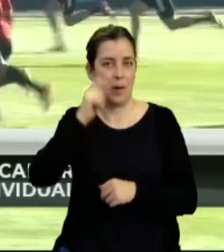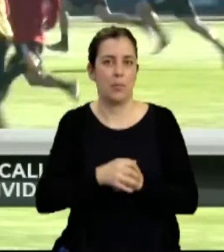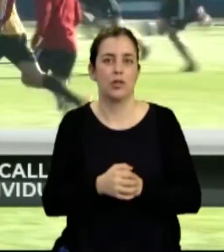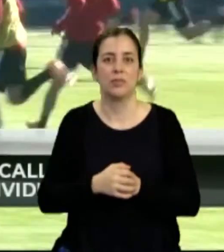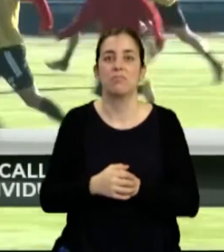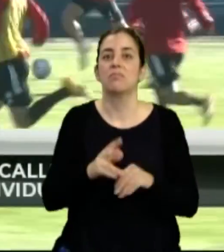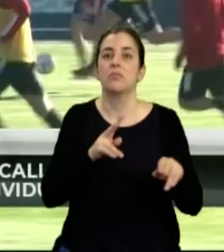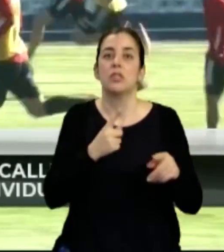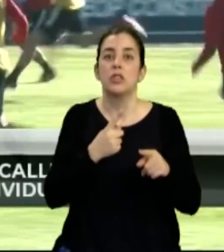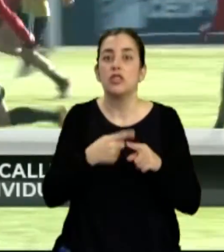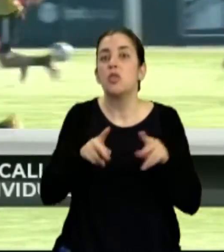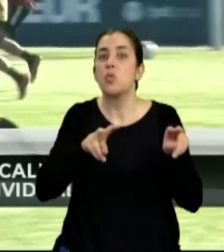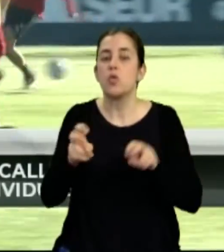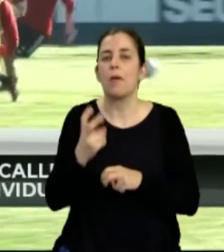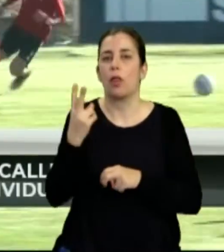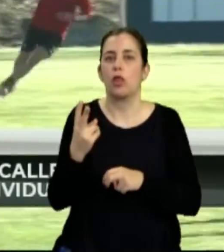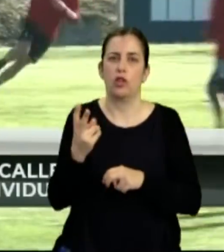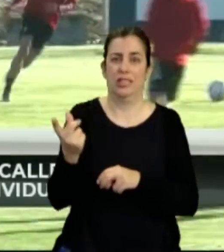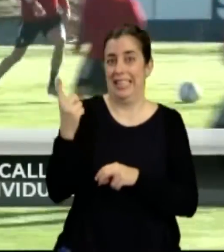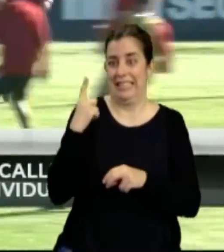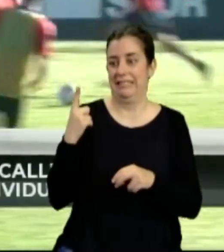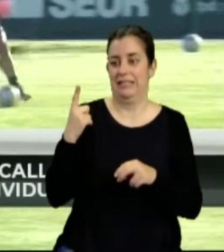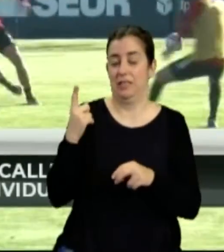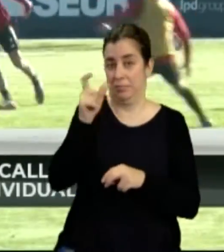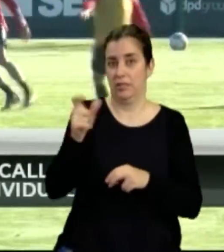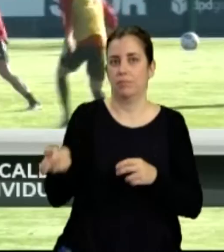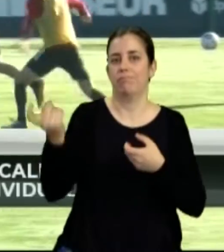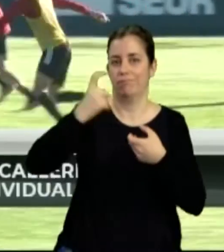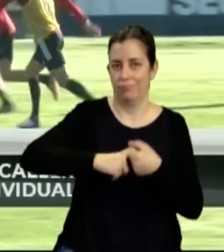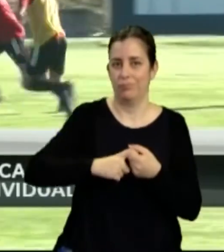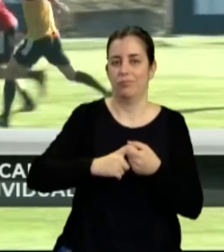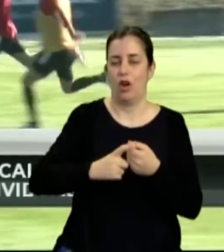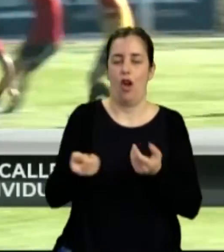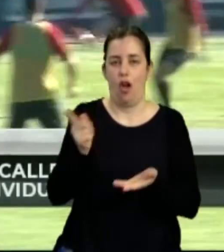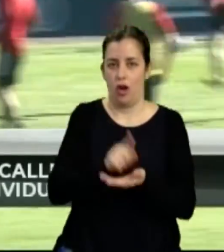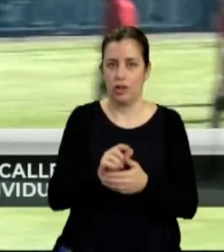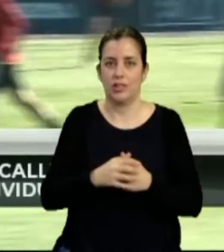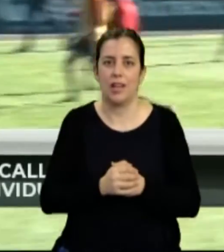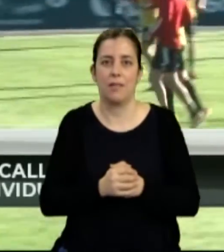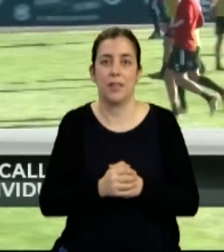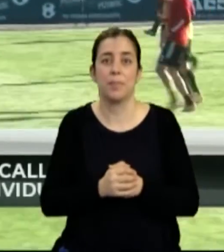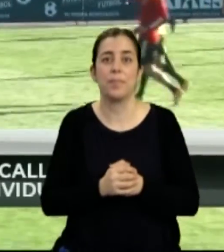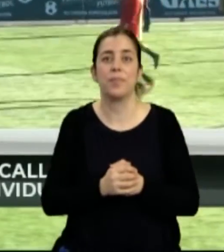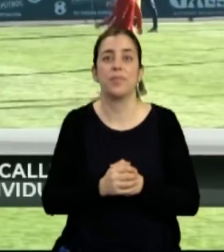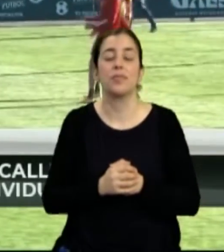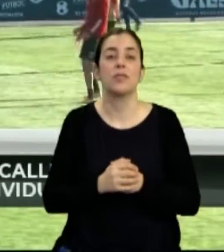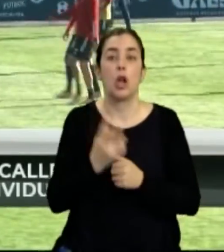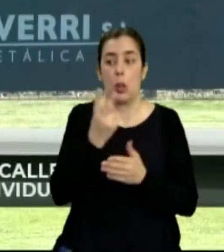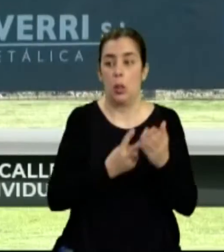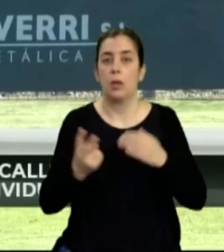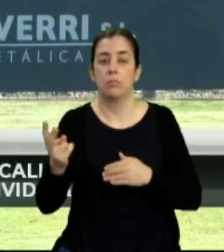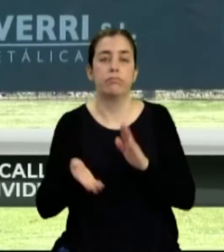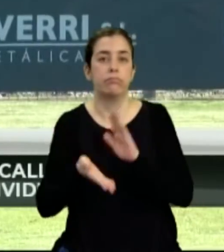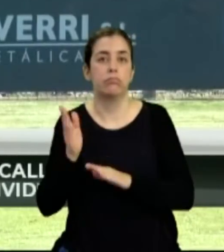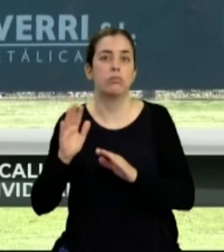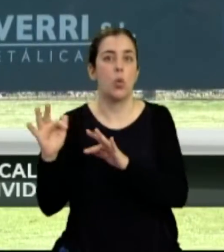Oyer, que se han reincorporado después de jugar anoche un amistoso con la selección de Euskadi. Moncayola y Budimir juegan hoy con la sub-21 y Croacia respectivamente.